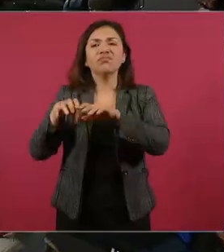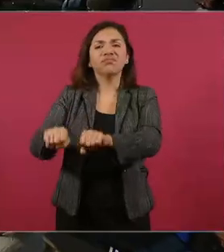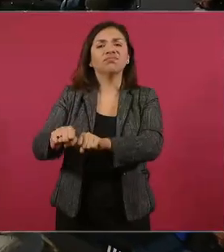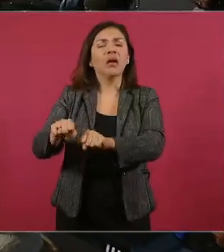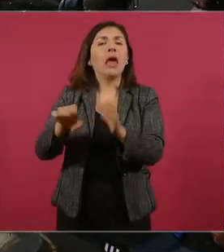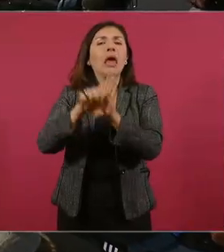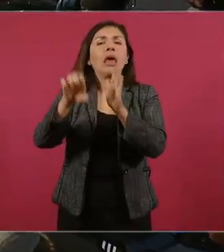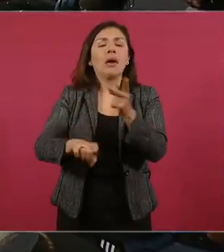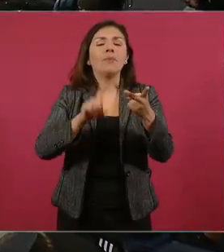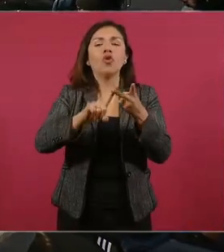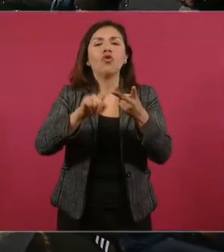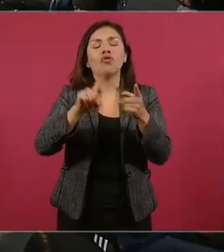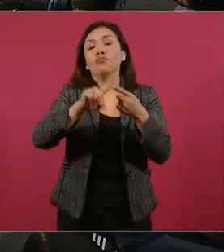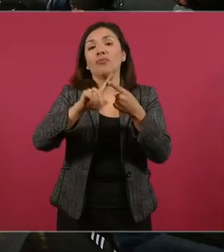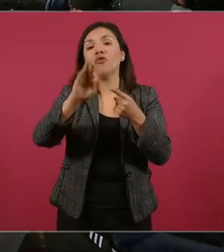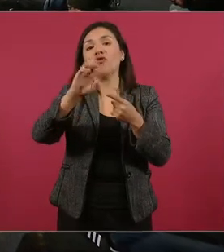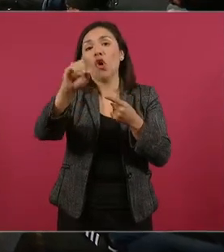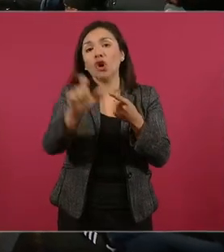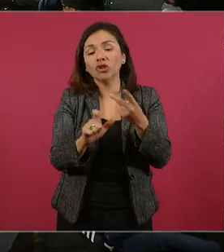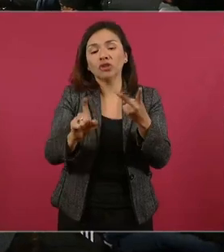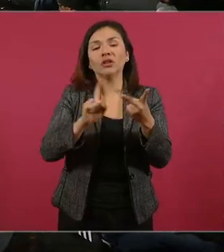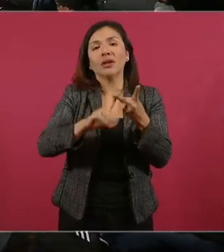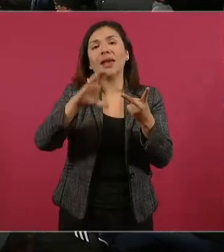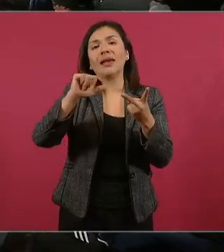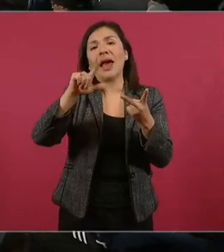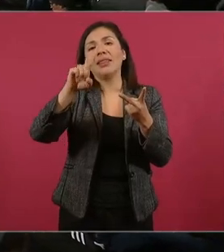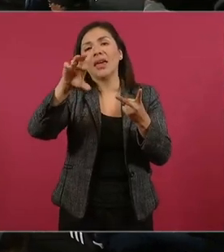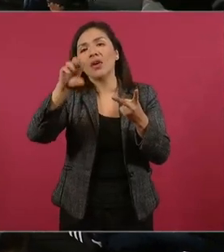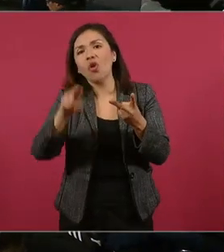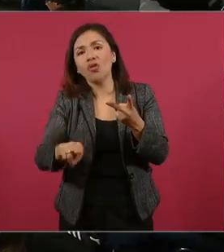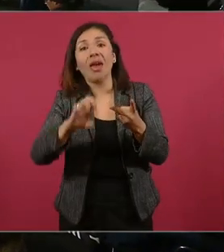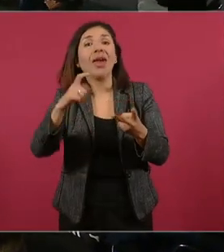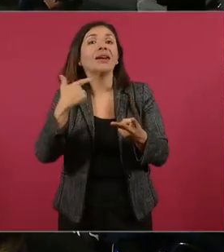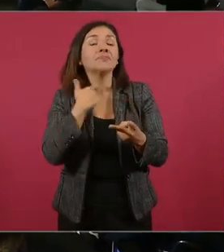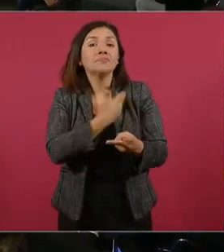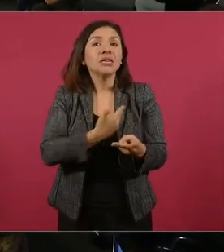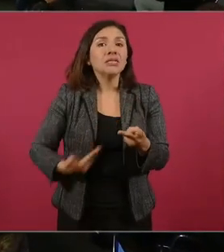de Vicente Fox, Felipe Calderón, entre otros.